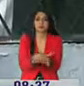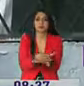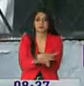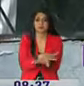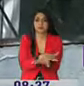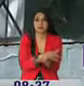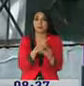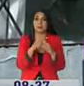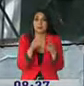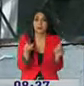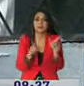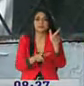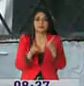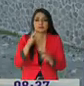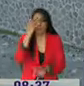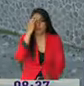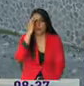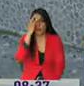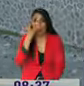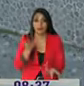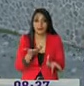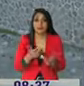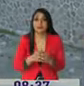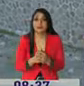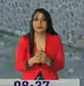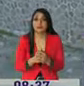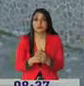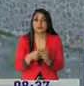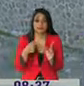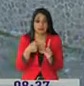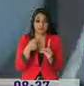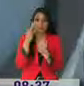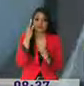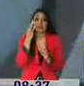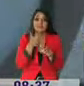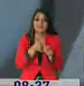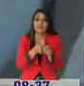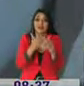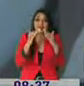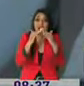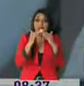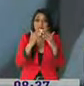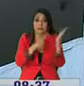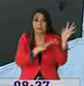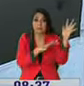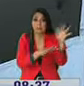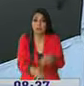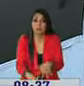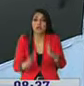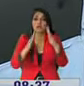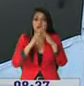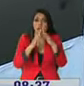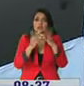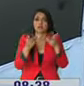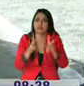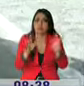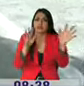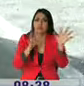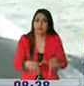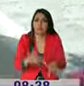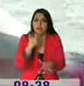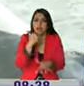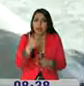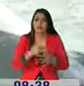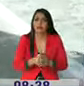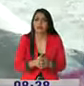embargo causa preocupación Piedad de Cárdenas vive cerca de la edificación dice que si se derrumba su casa estaría afectada está